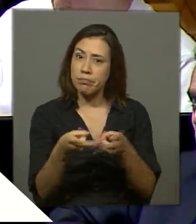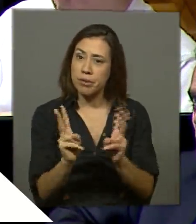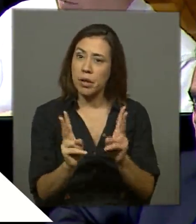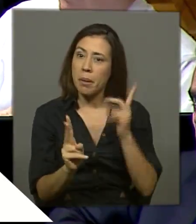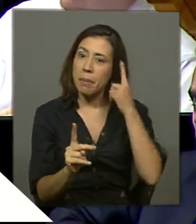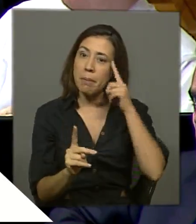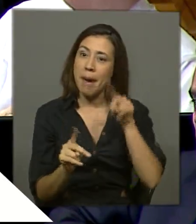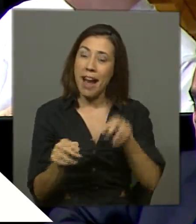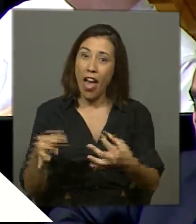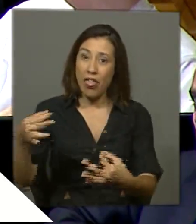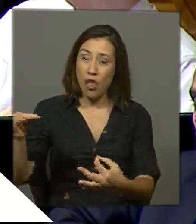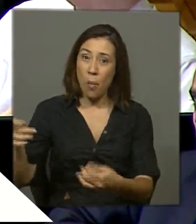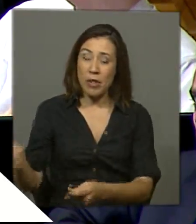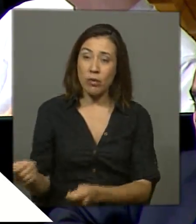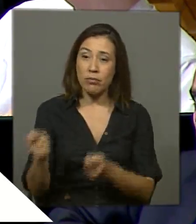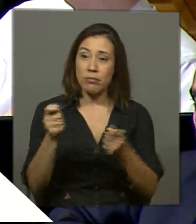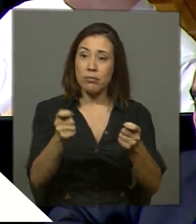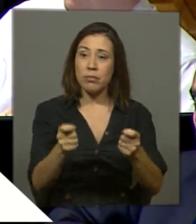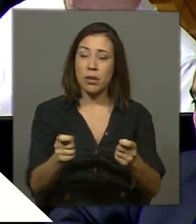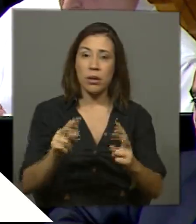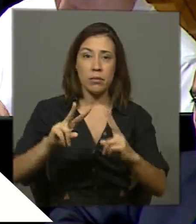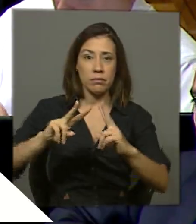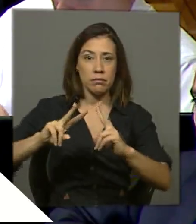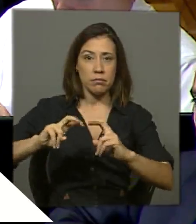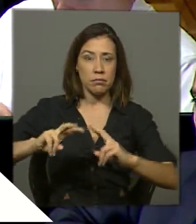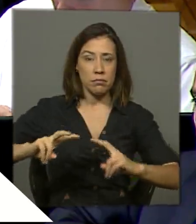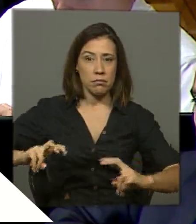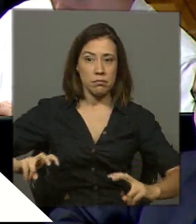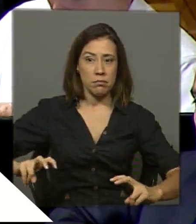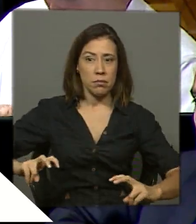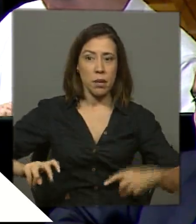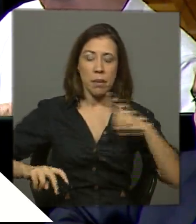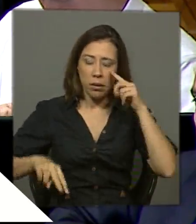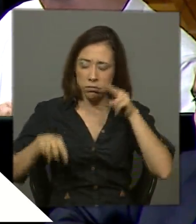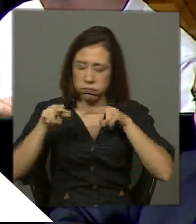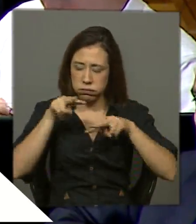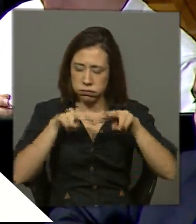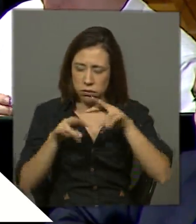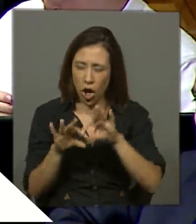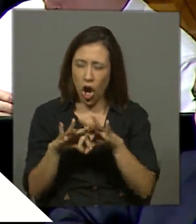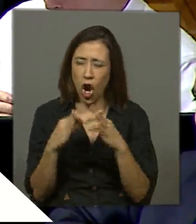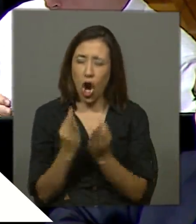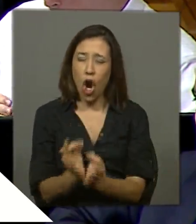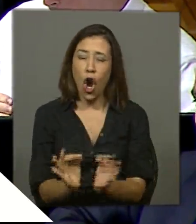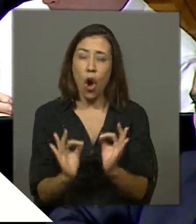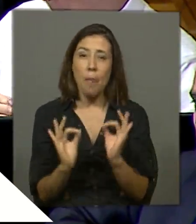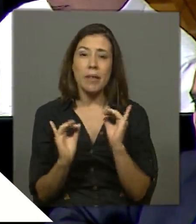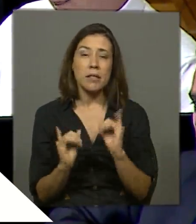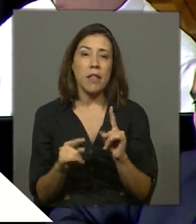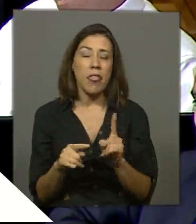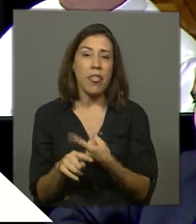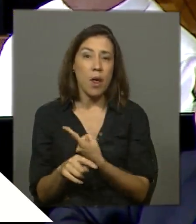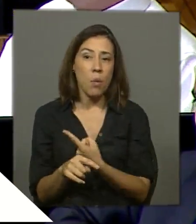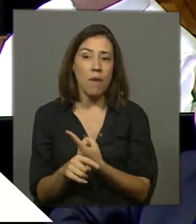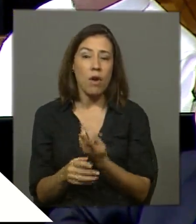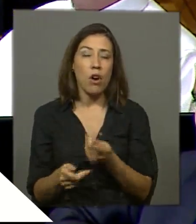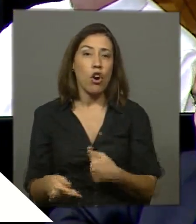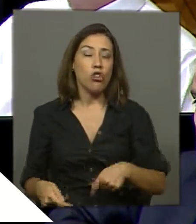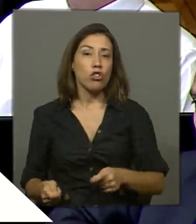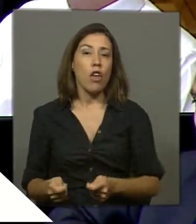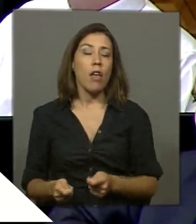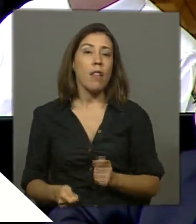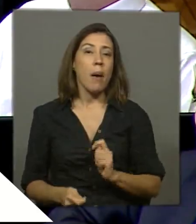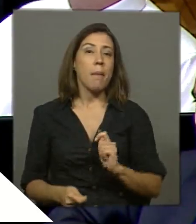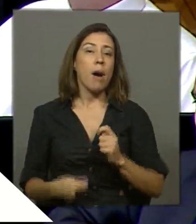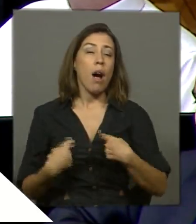para enviar este documento a una auditoría para que se analice a fondo si estamos nuevamente entregando